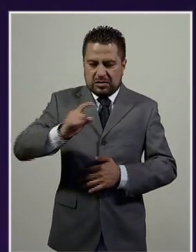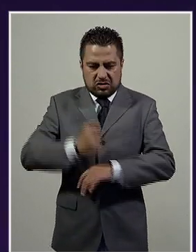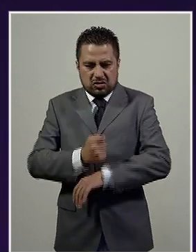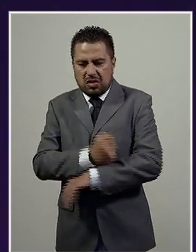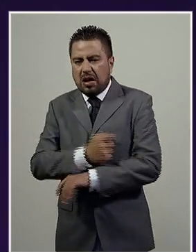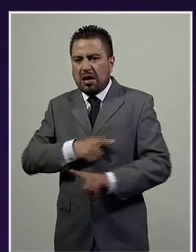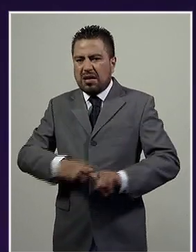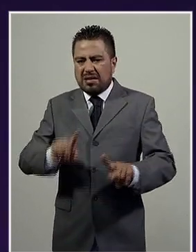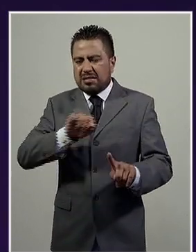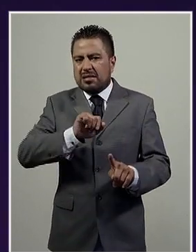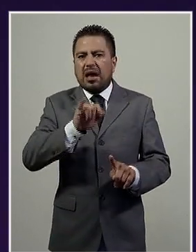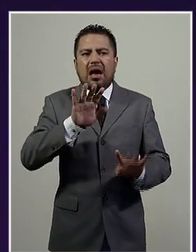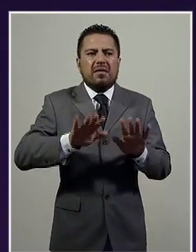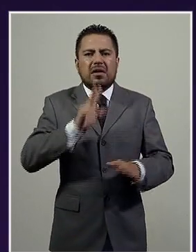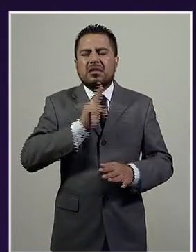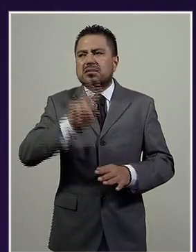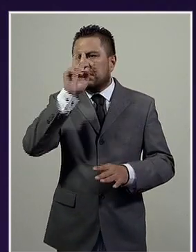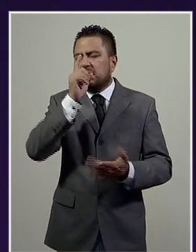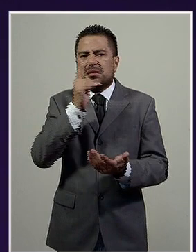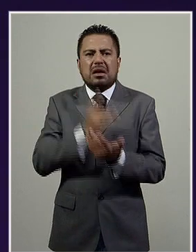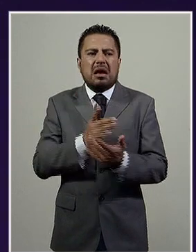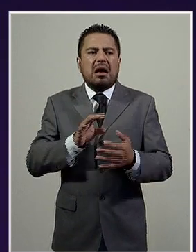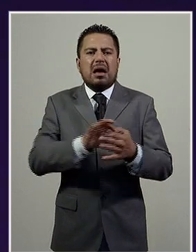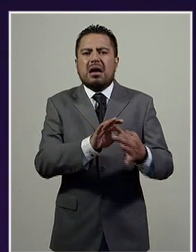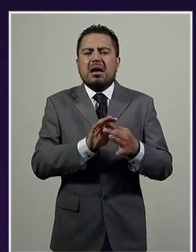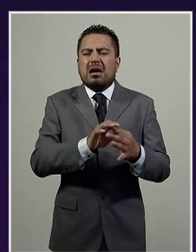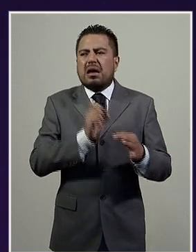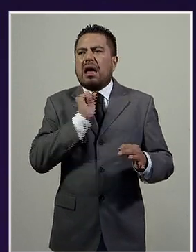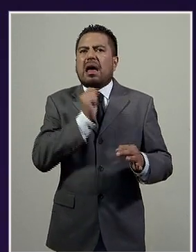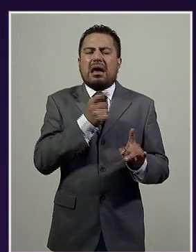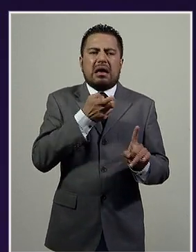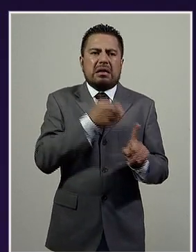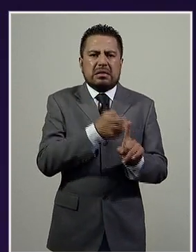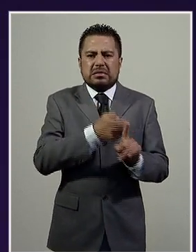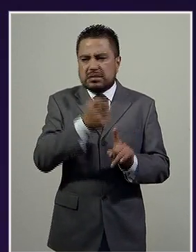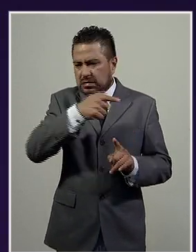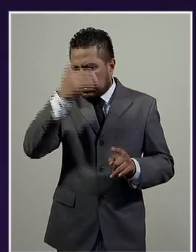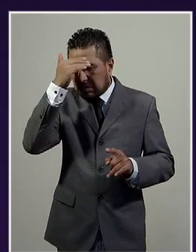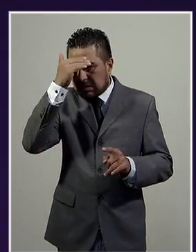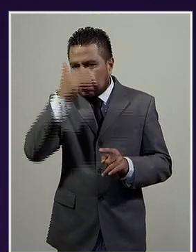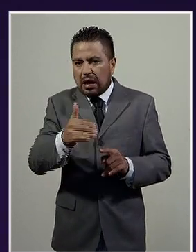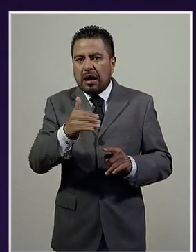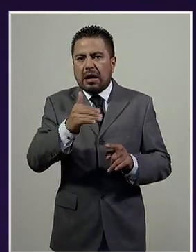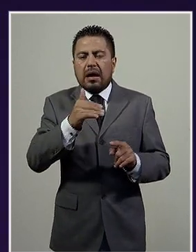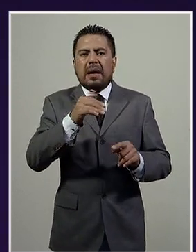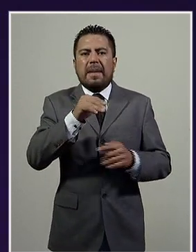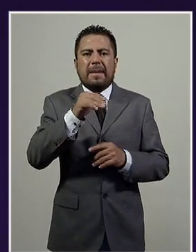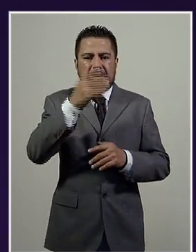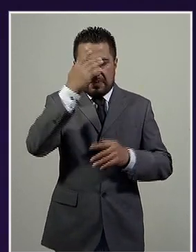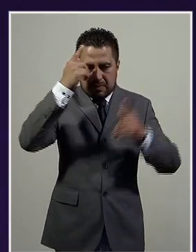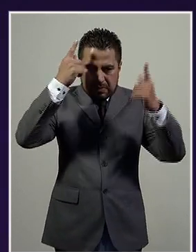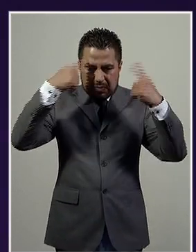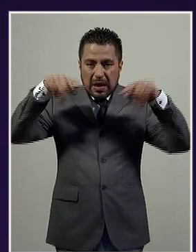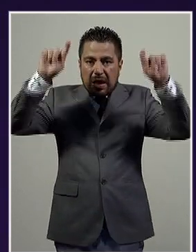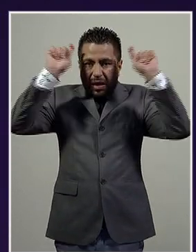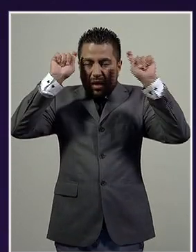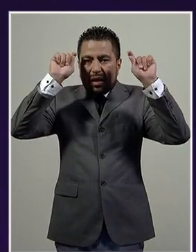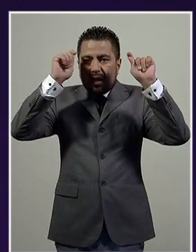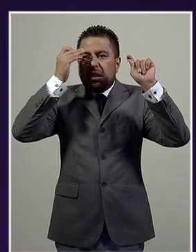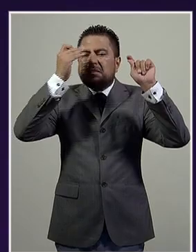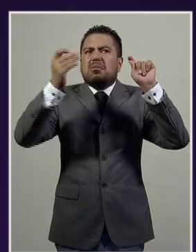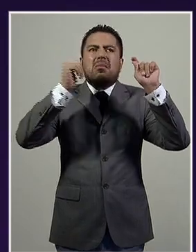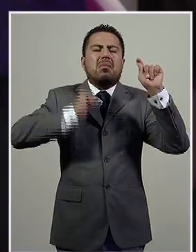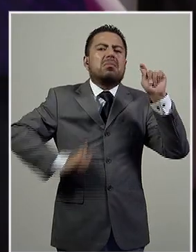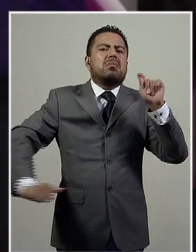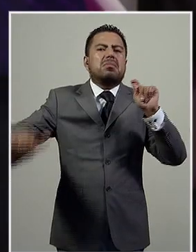misma ignorancia se piensa que solamente pertenecen ahí cuando no, ¿no? Sabemos también que los marineros, en